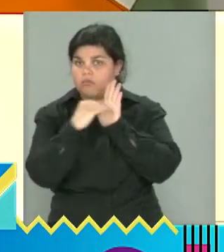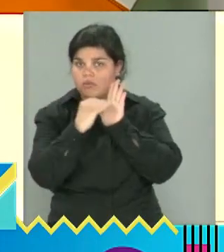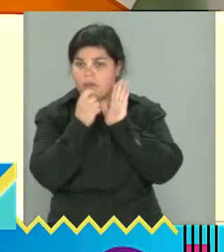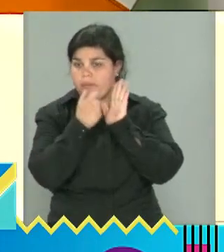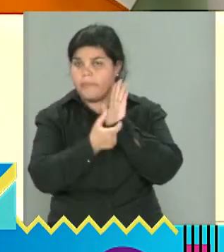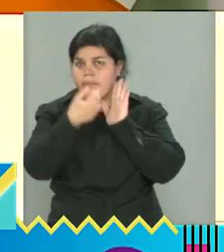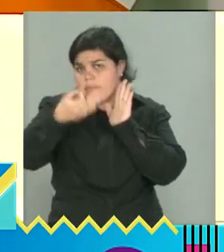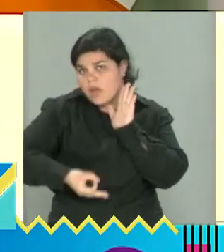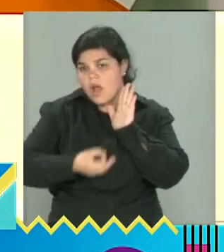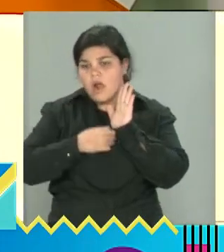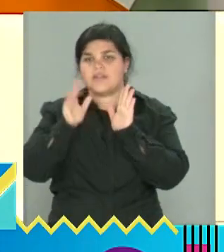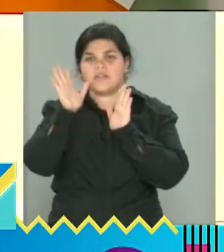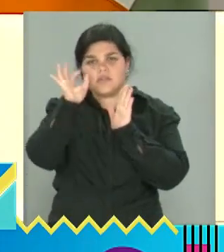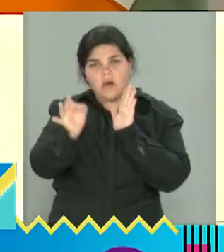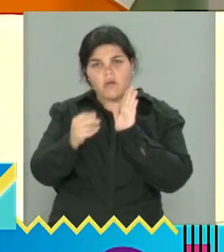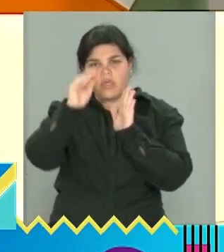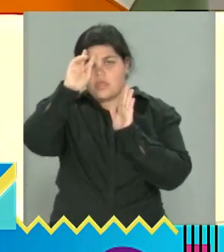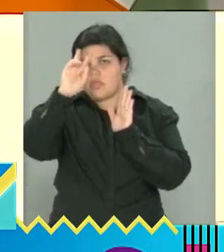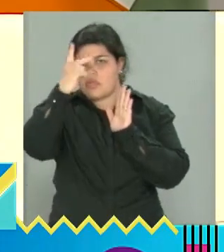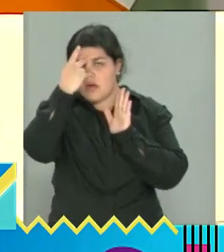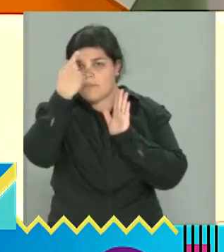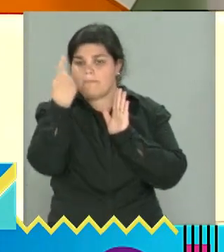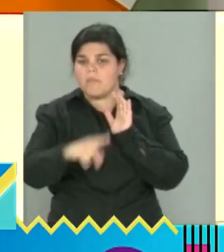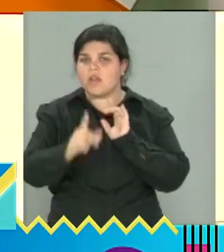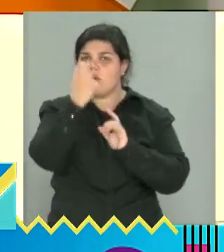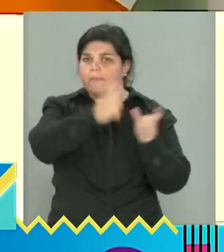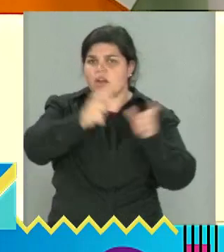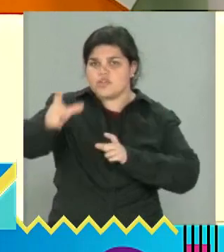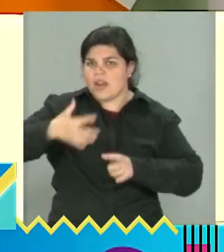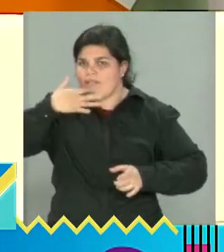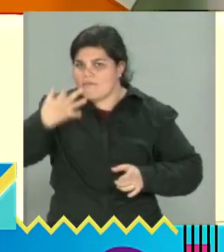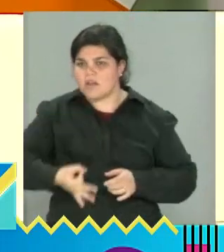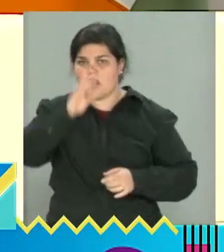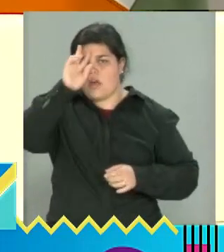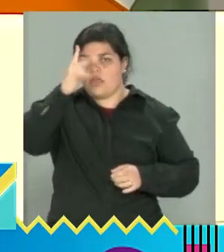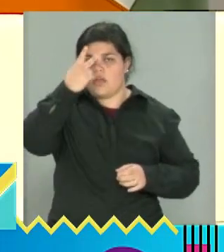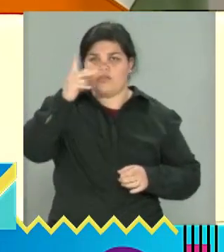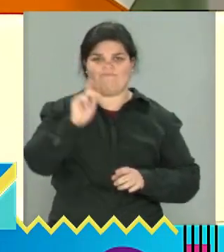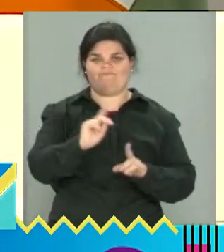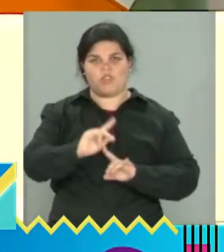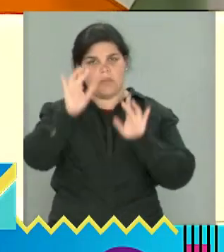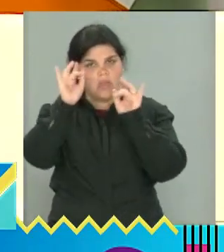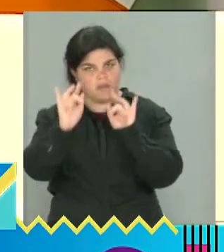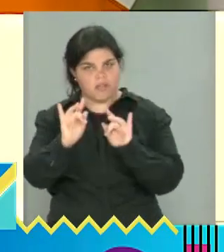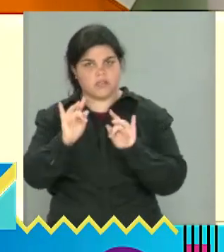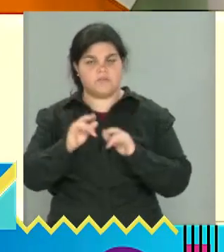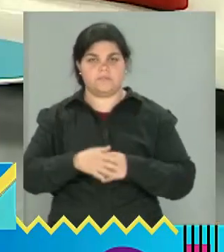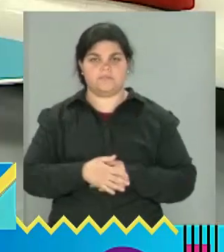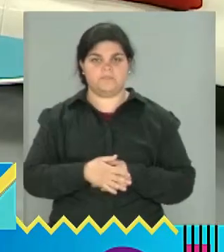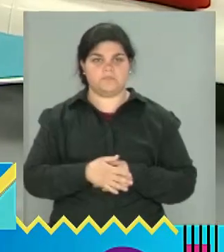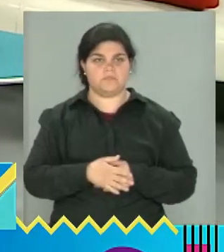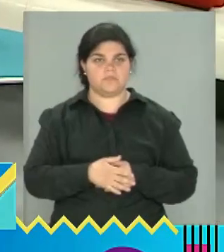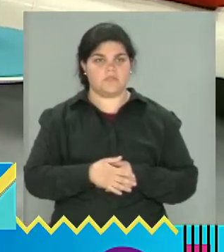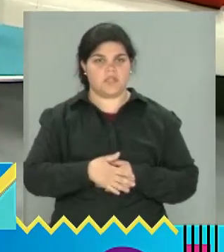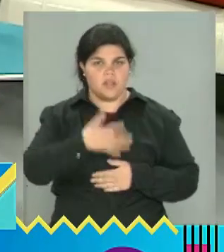mejor modificar en la cabeza de las personas que trabajan en materia de niñez. Bien. Porque la pregunta ahí sería, bueno,